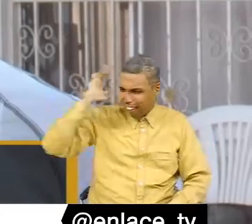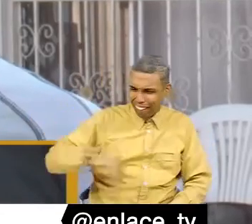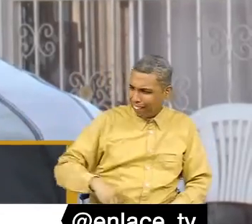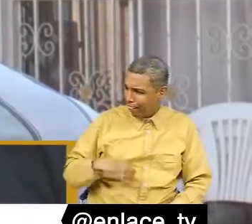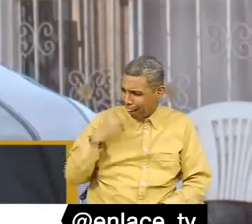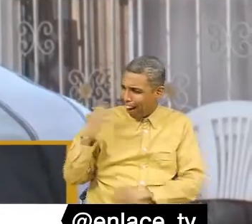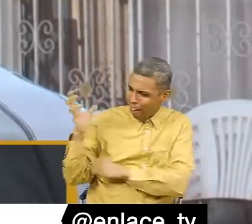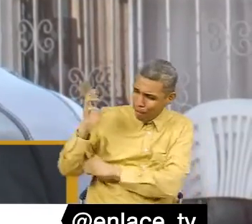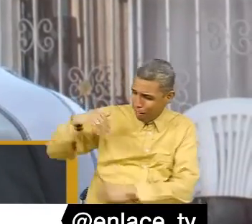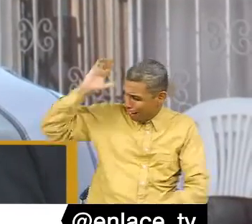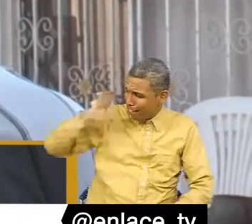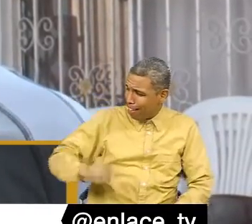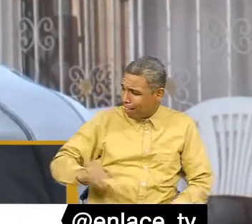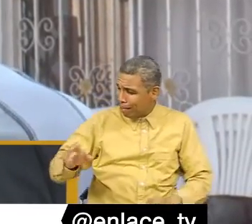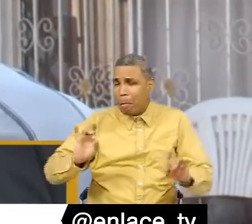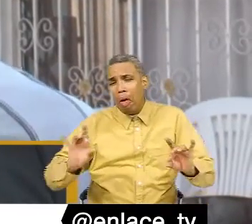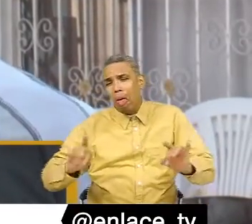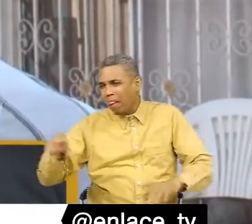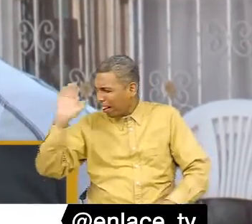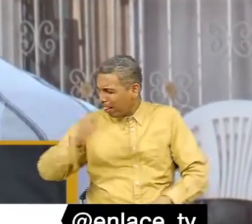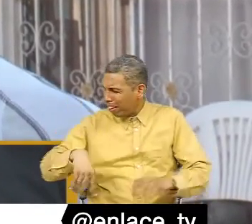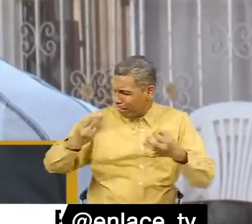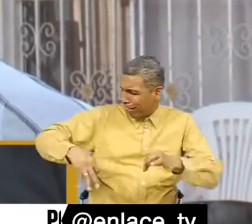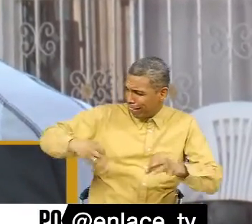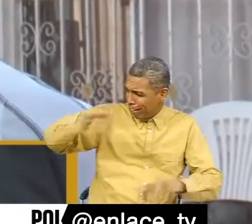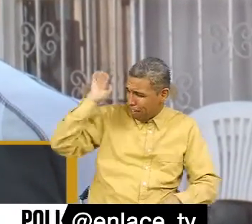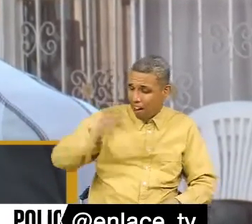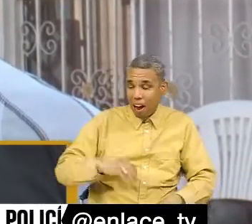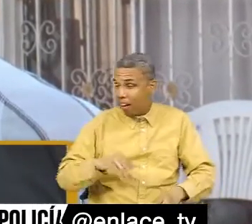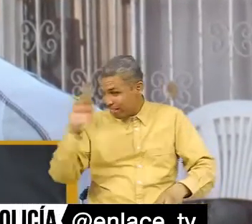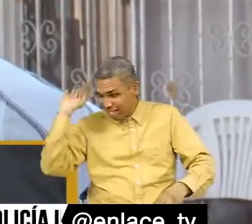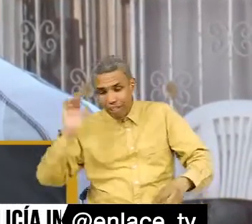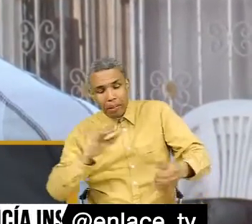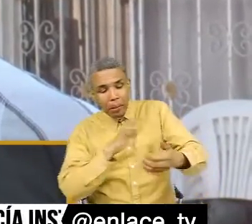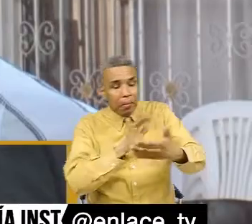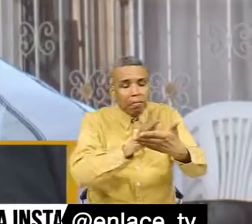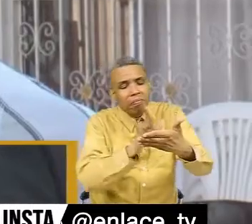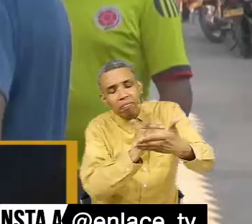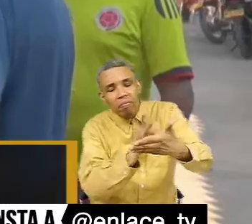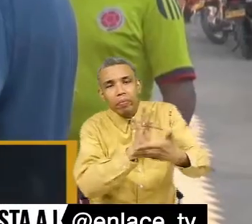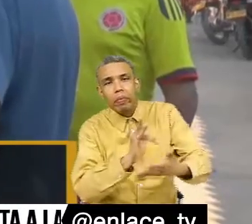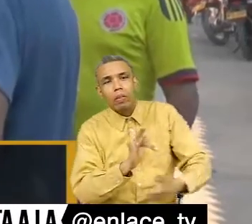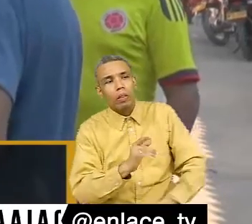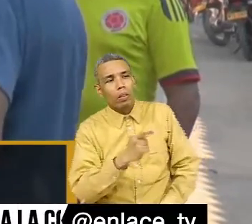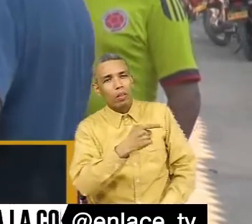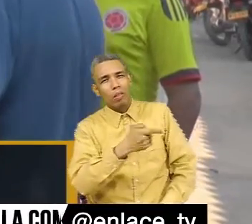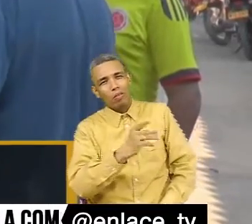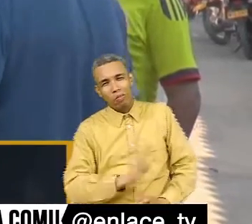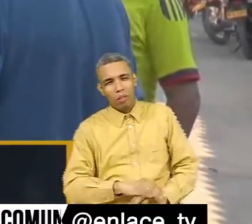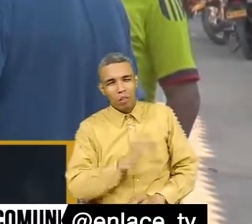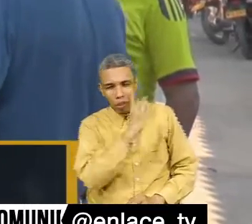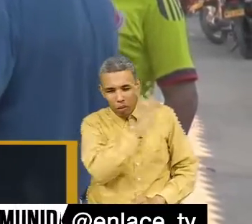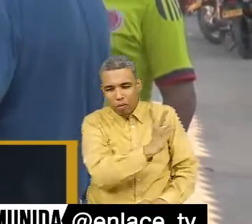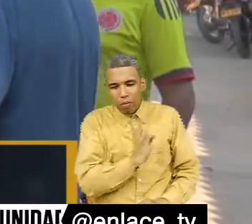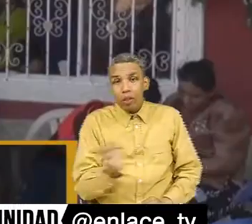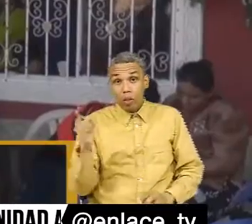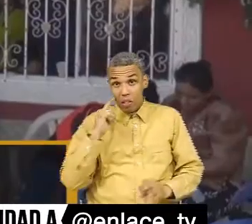mucho. No, o sea, para mí es una falta de respeto primero que todo a los derechos humanos. Se anuncian demandas por parte